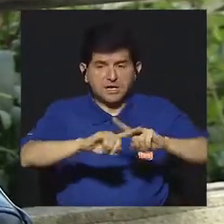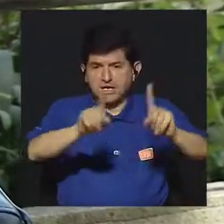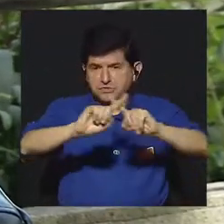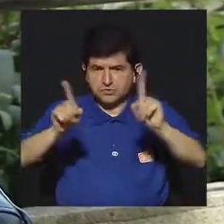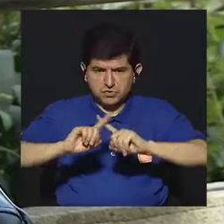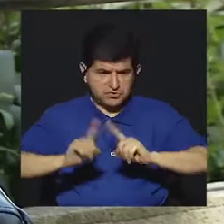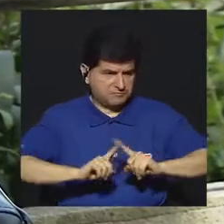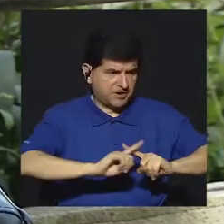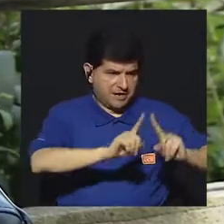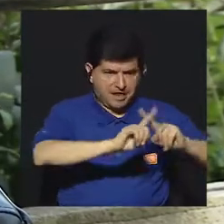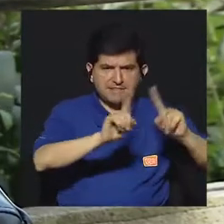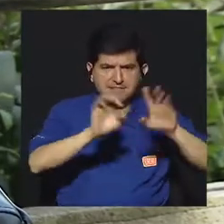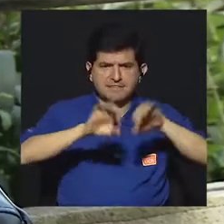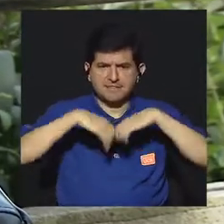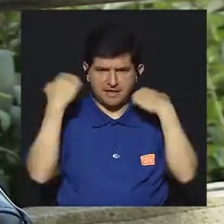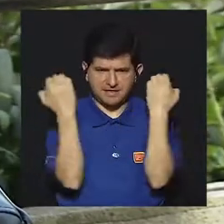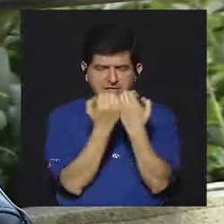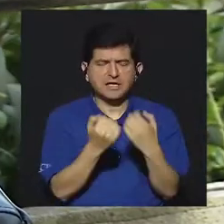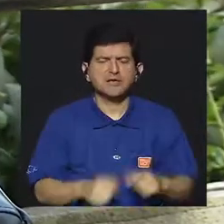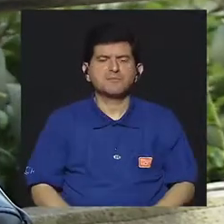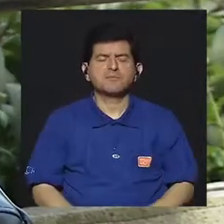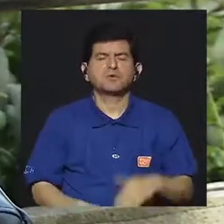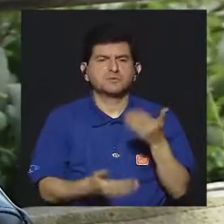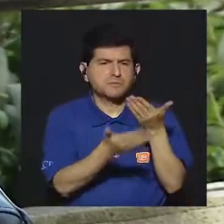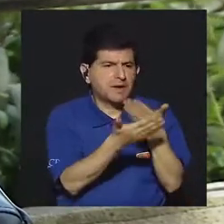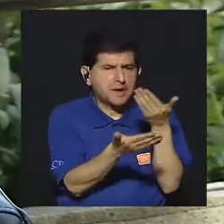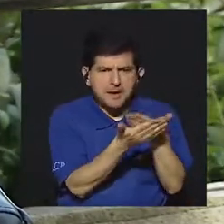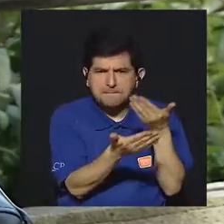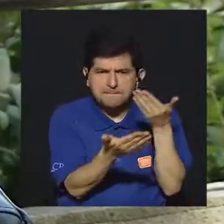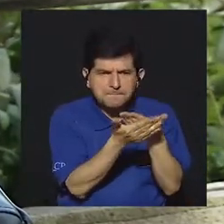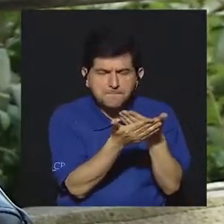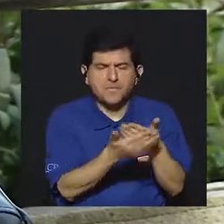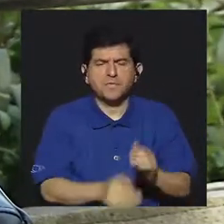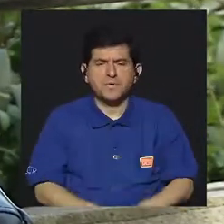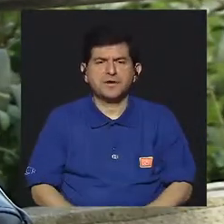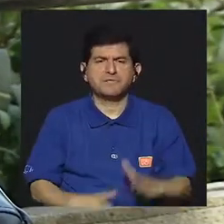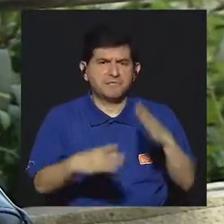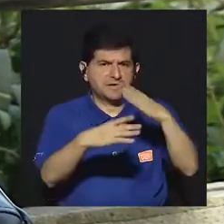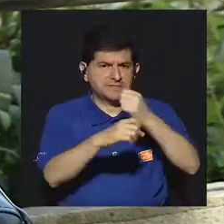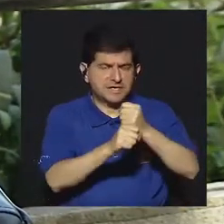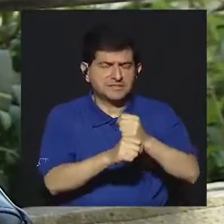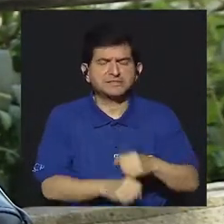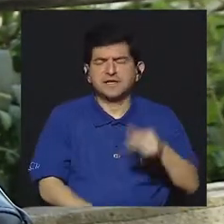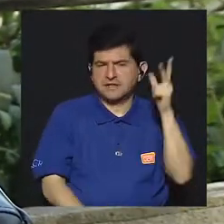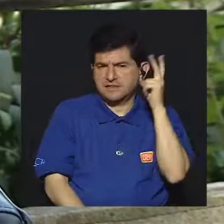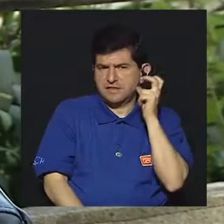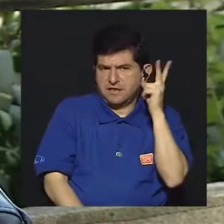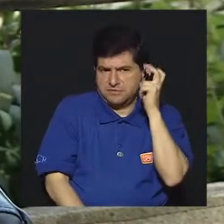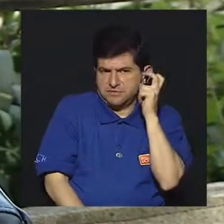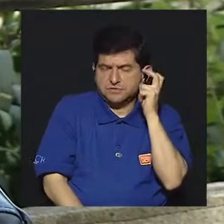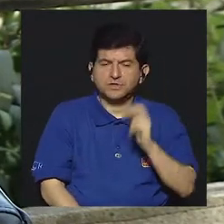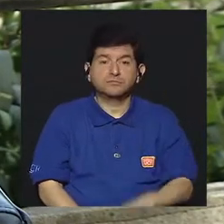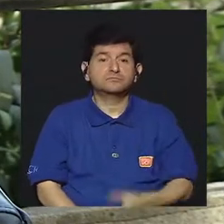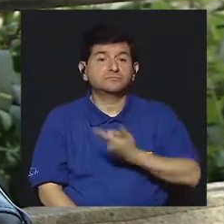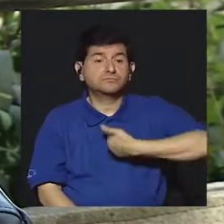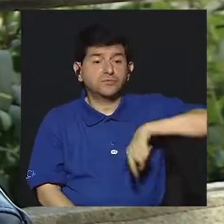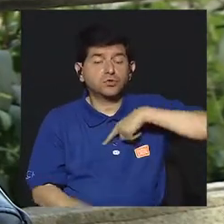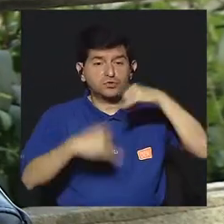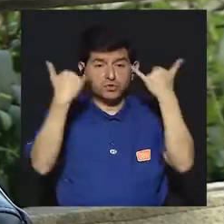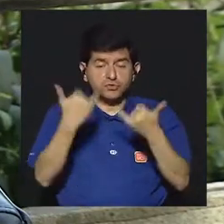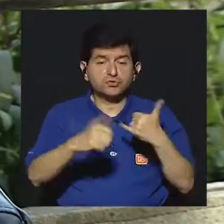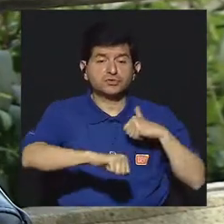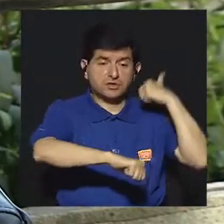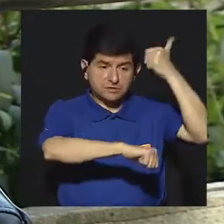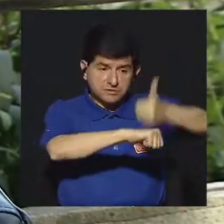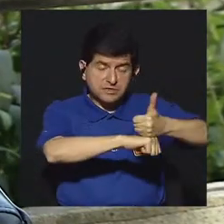con una serie de equipos, ¿verdad?, donde podemos realizar diferentes tipos de pruebas de audición. Y nosotros, una